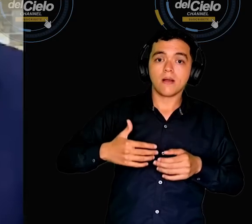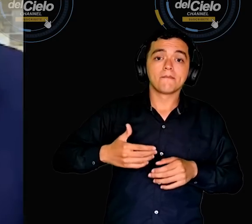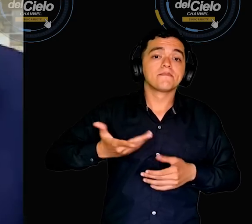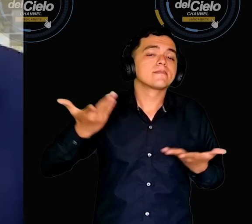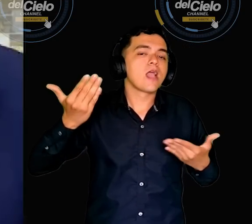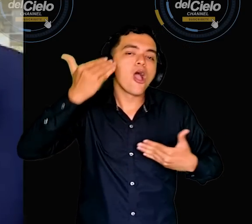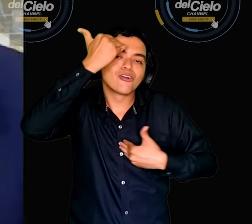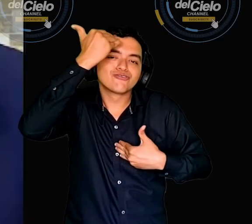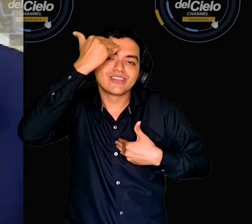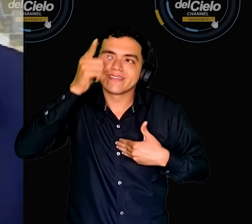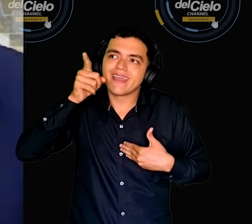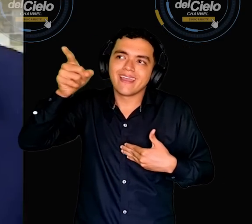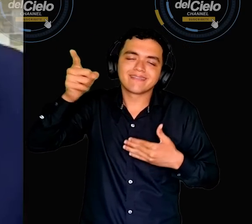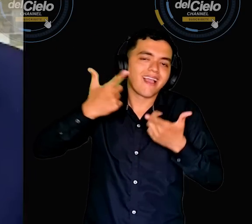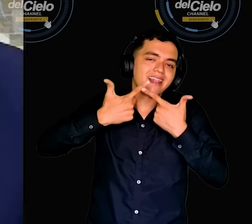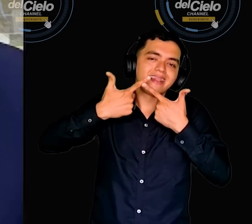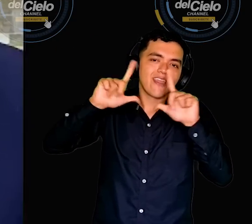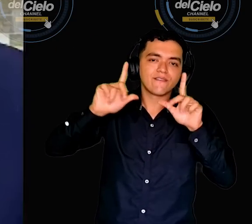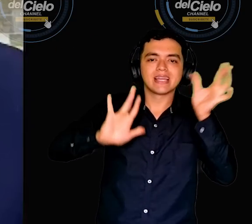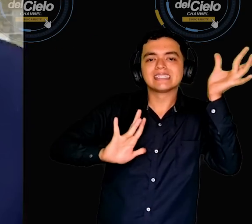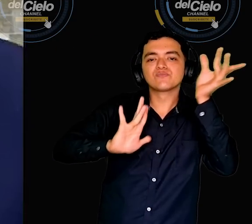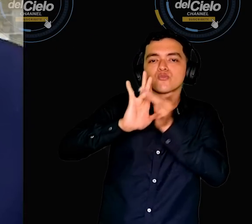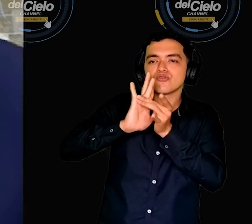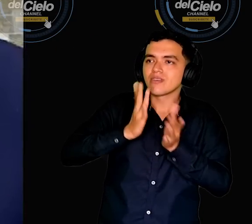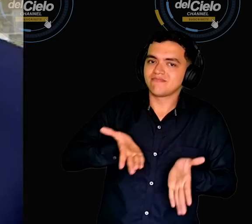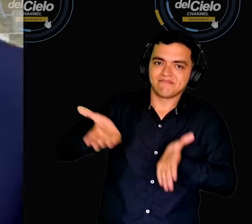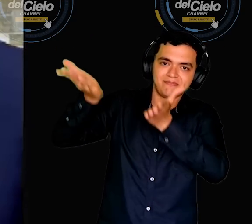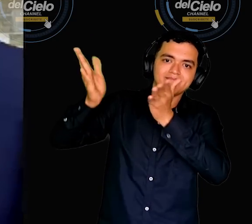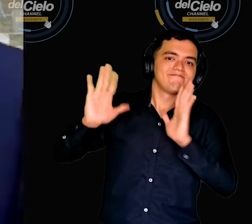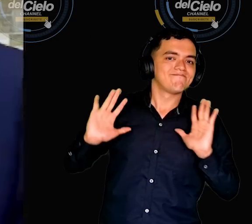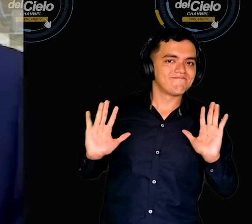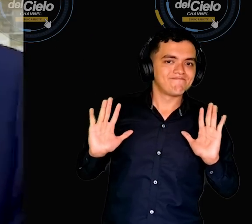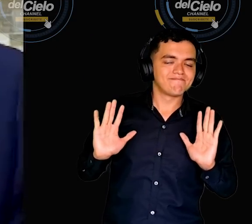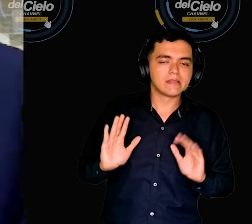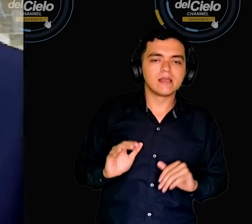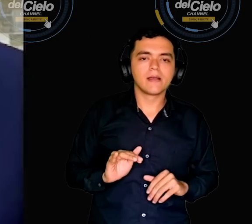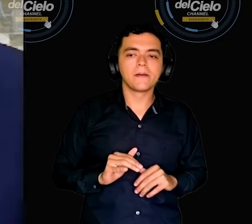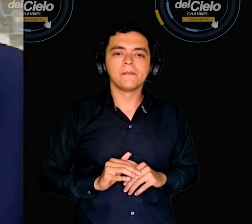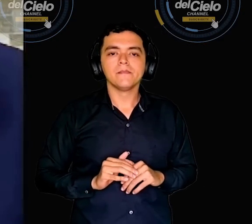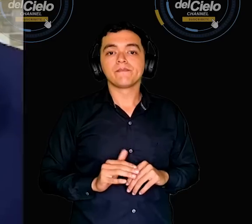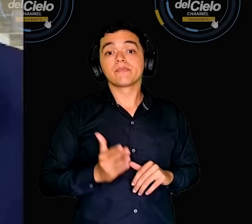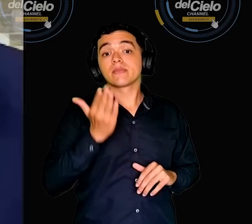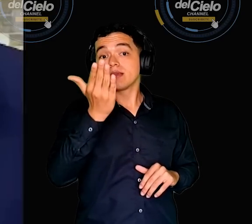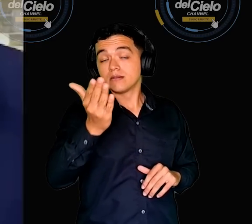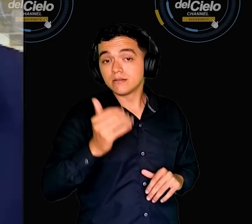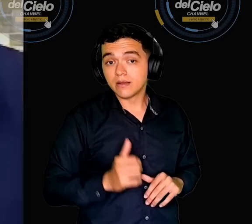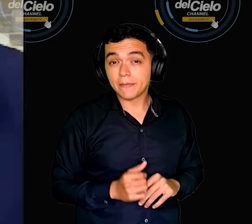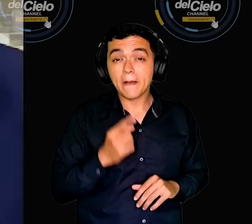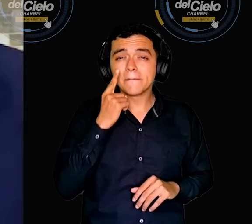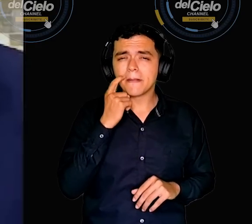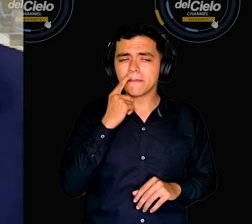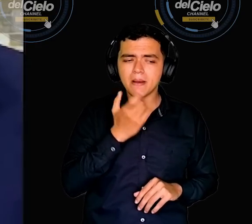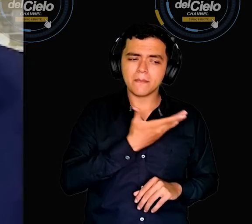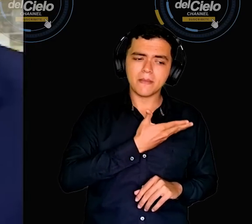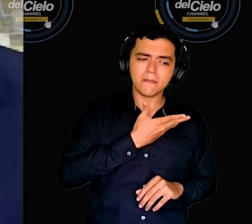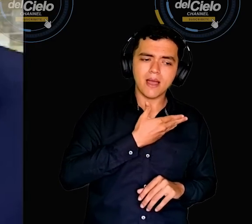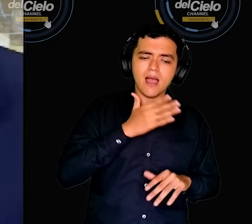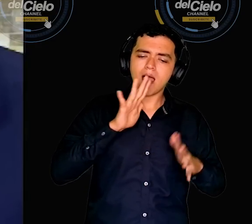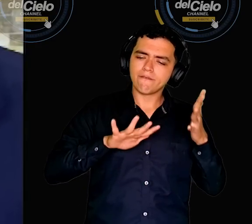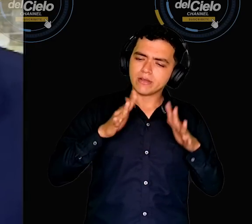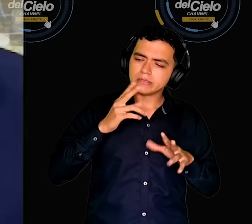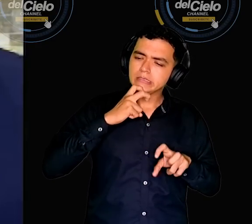cuarto de 4x4 es grandísimo. Así que él sale corriendo, gateando, como que él cree que llegó al fin del mundo.